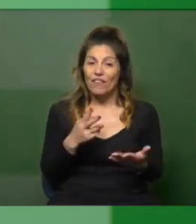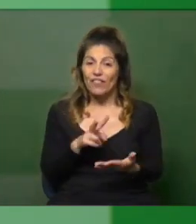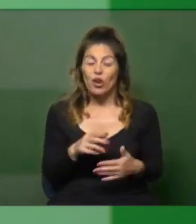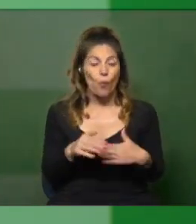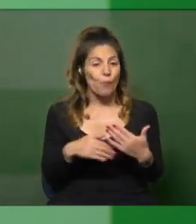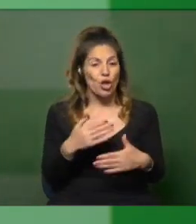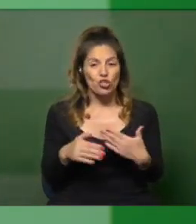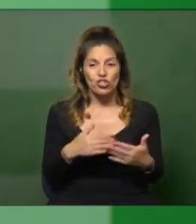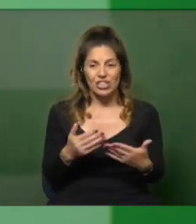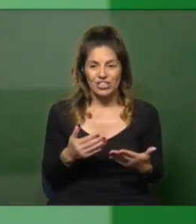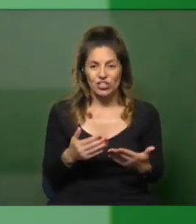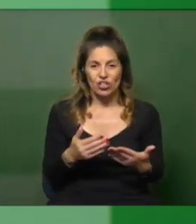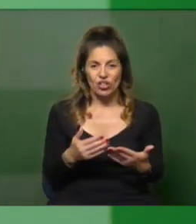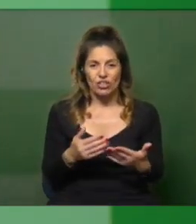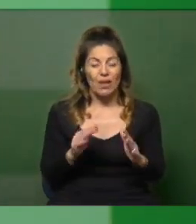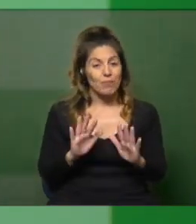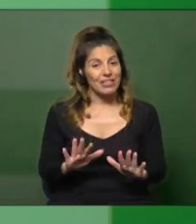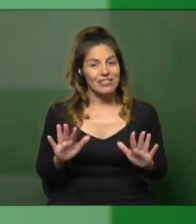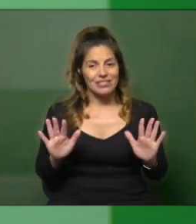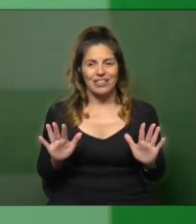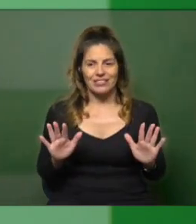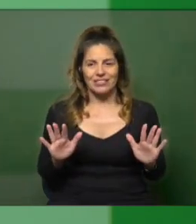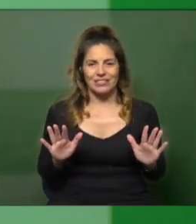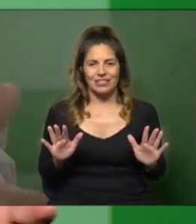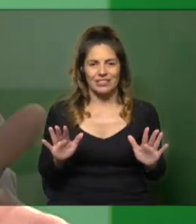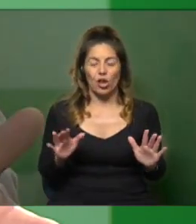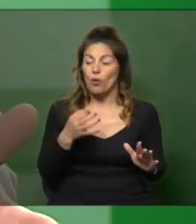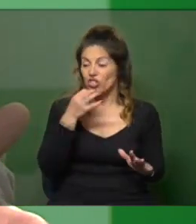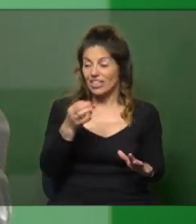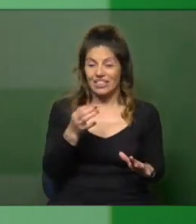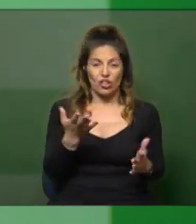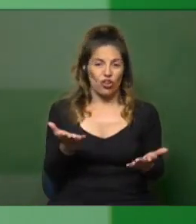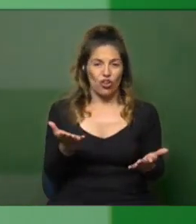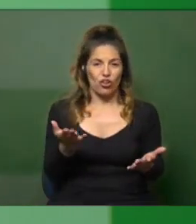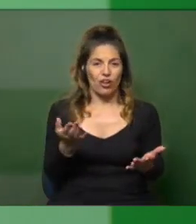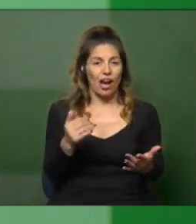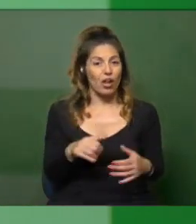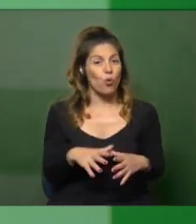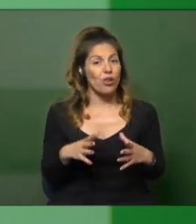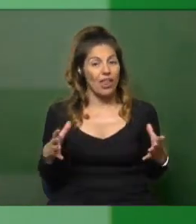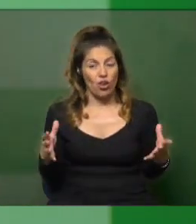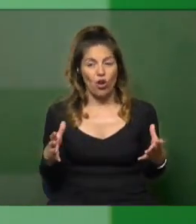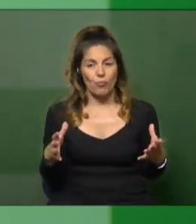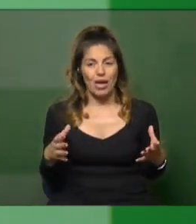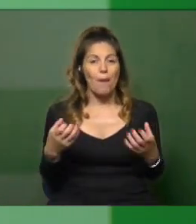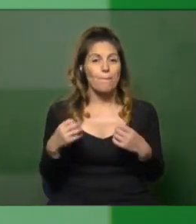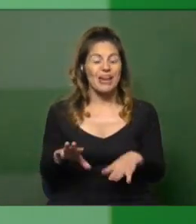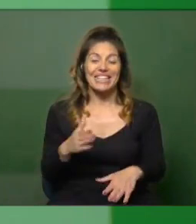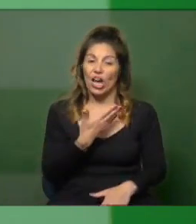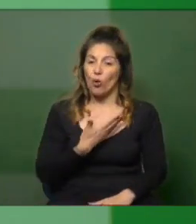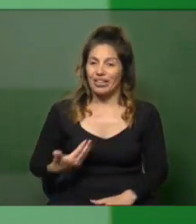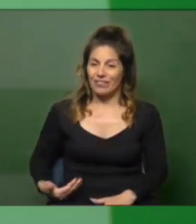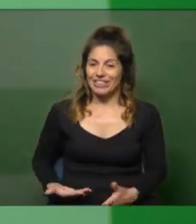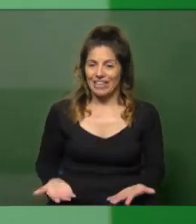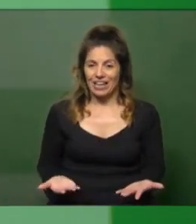proceso de de matizarse porque eh Como se dijo varias veces hay una enorme pérdida de gobernabilidad es